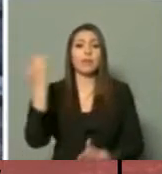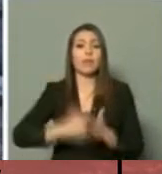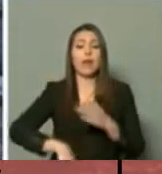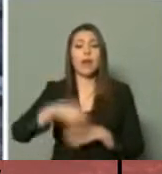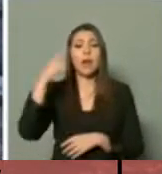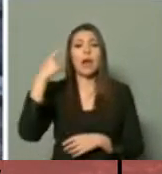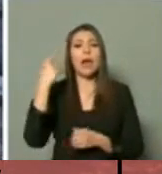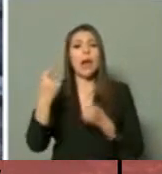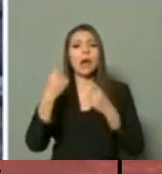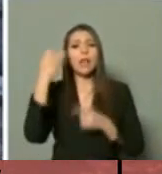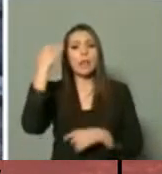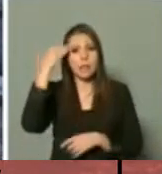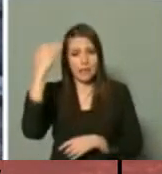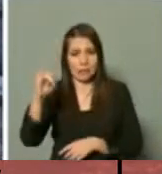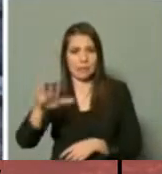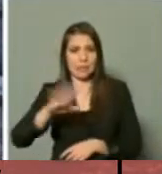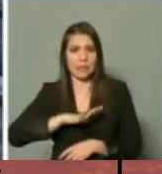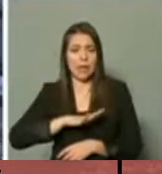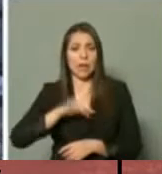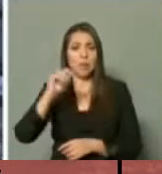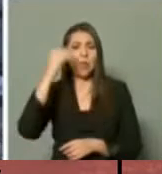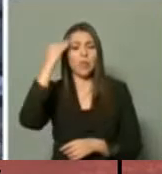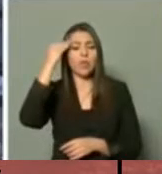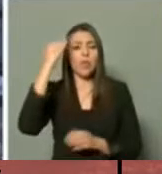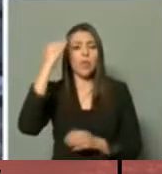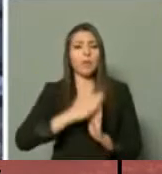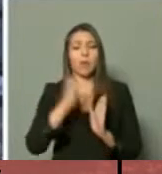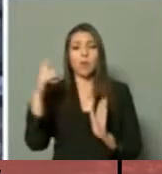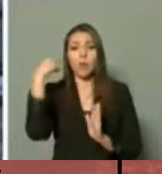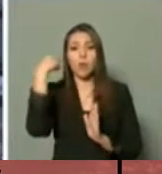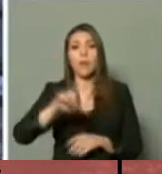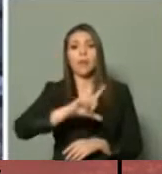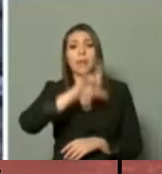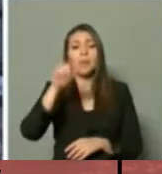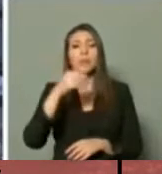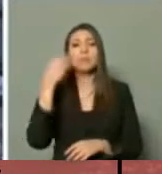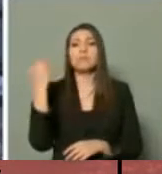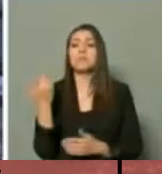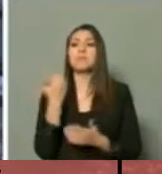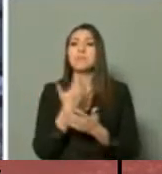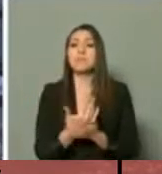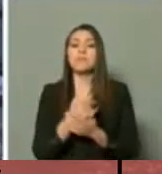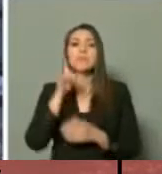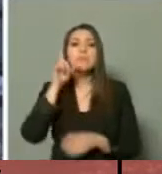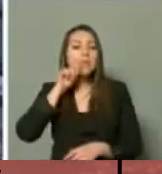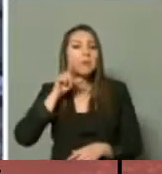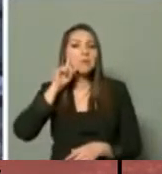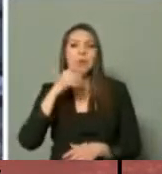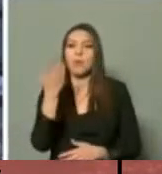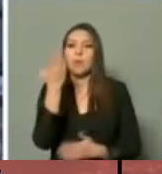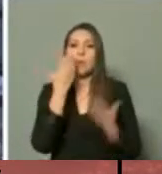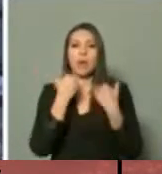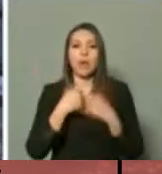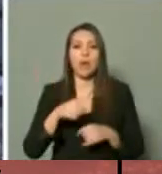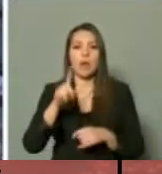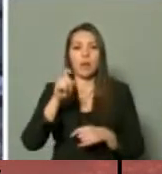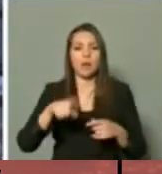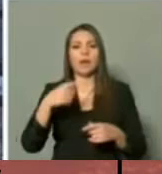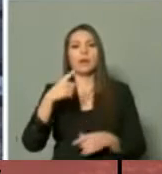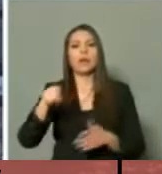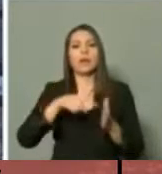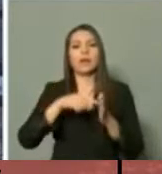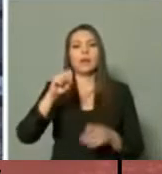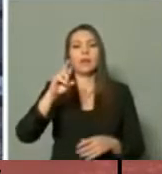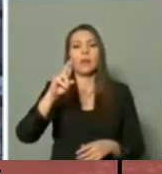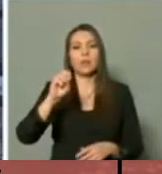en donde pueden pasar los días y no llega una sola gota de agua, como son Unidad del Rosario, Ampliación San Pedro Jalpa,